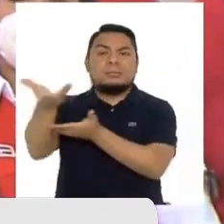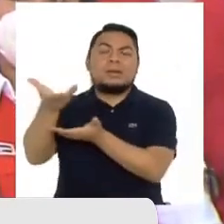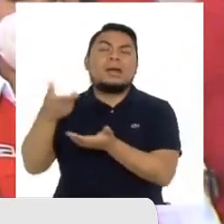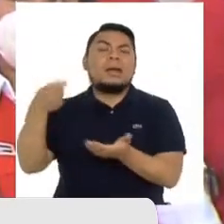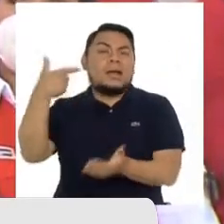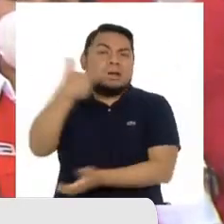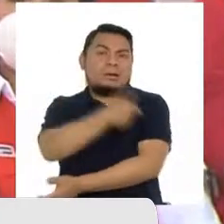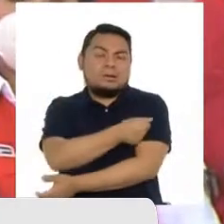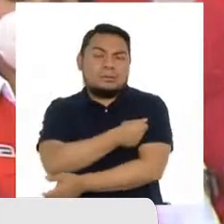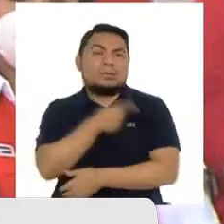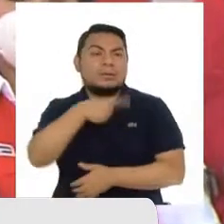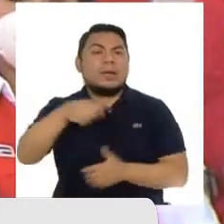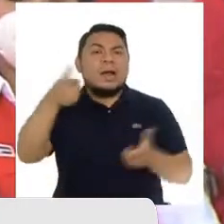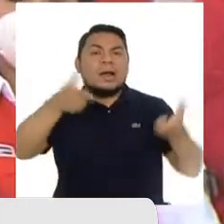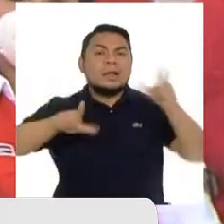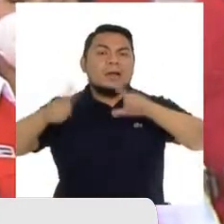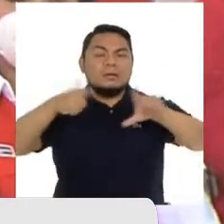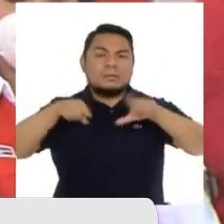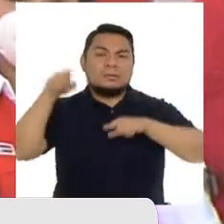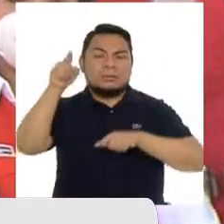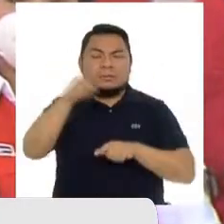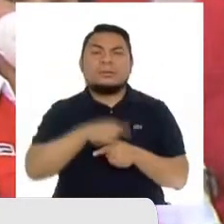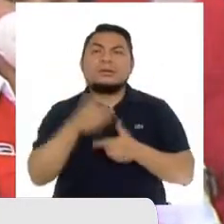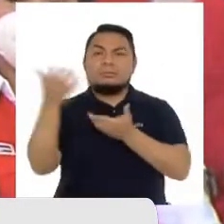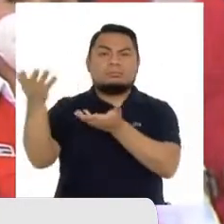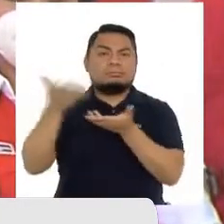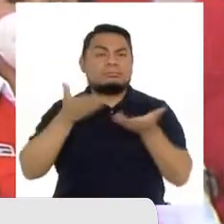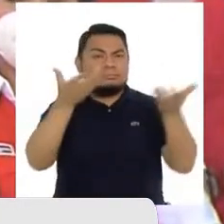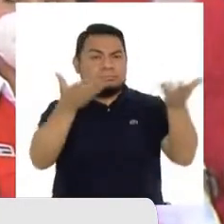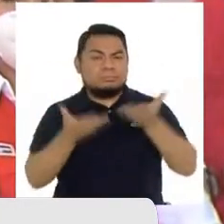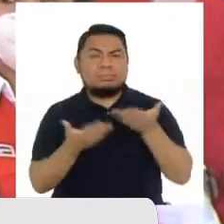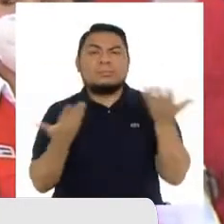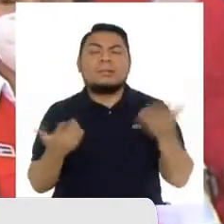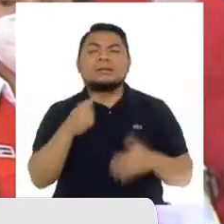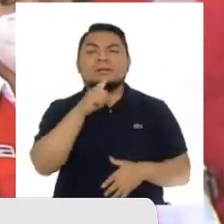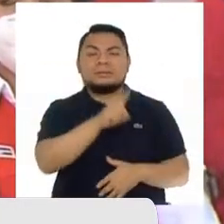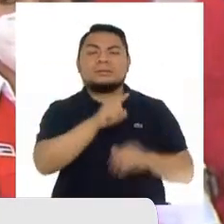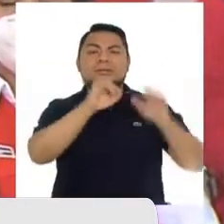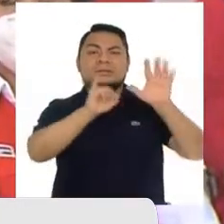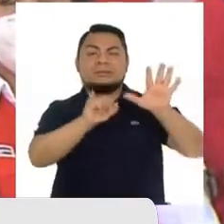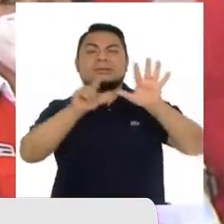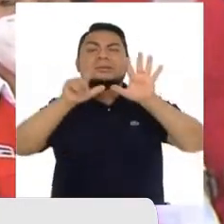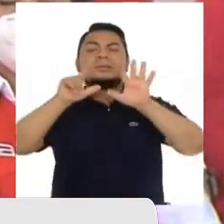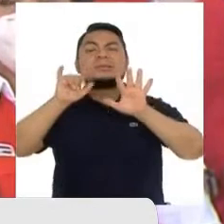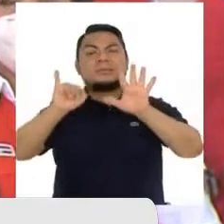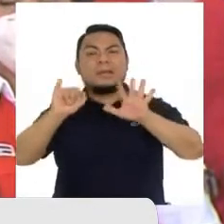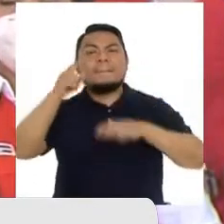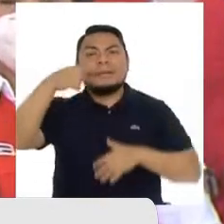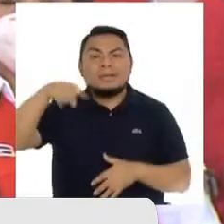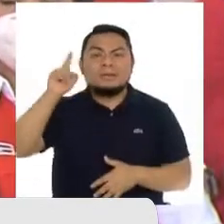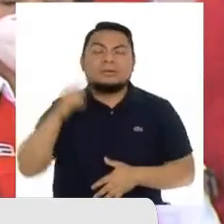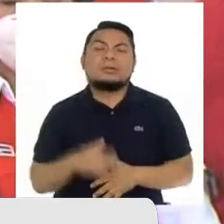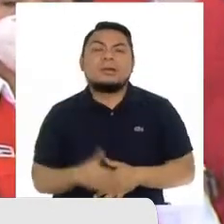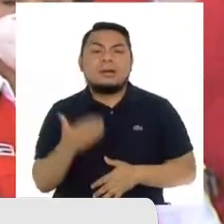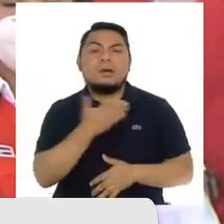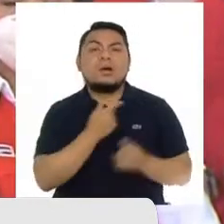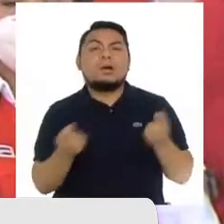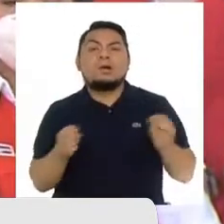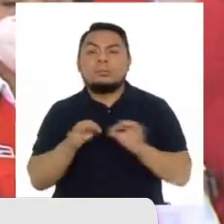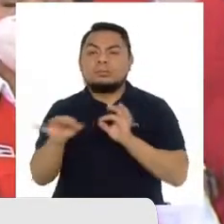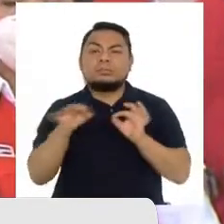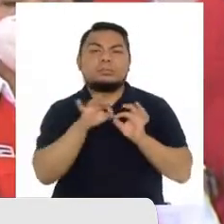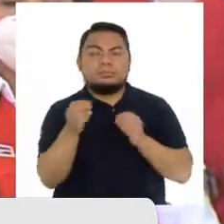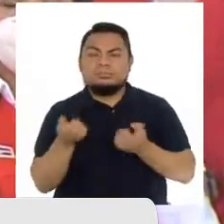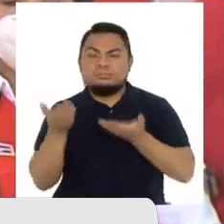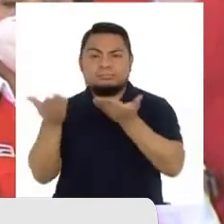a los laboratorios y transferencias por 166 millones a los gobiernos regionales